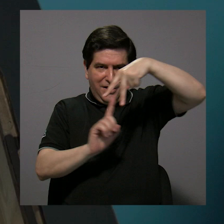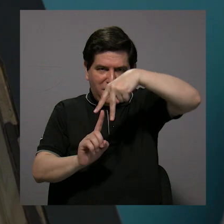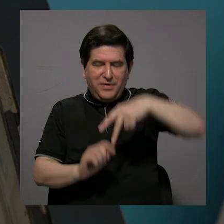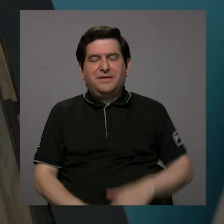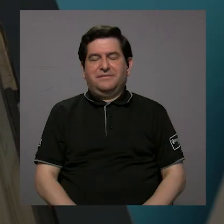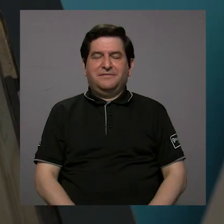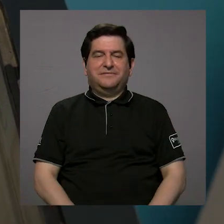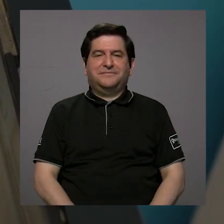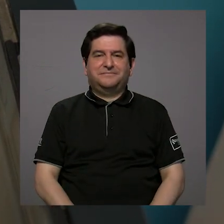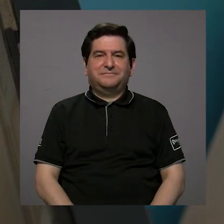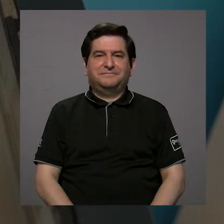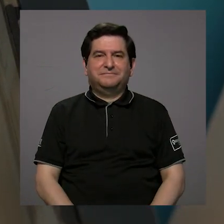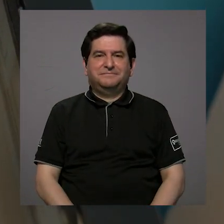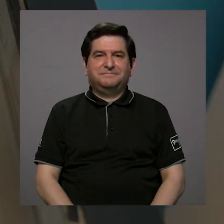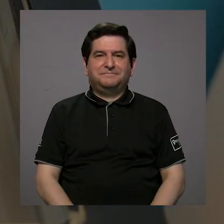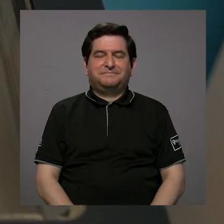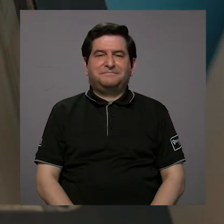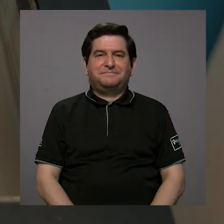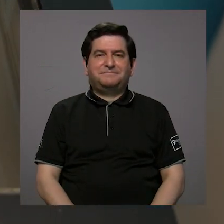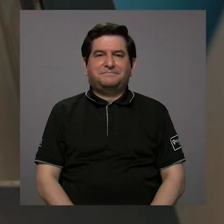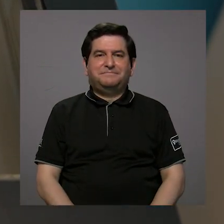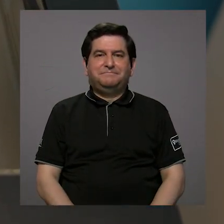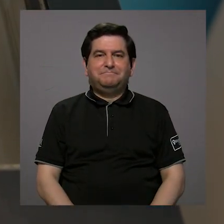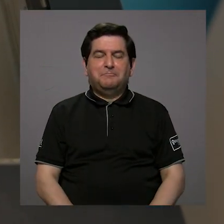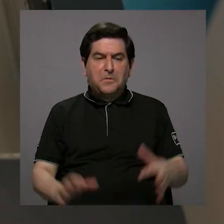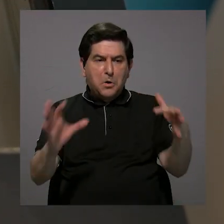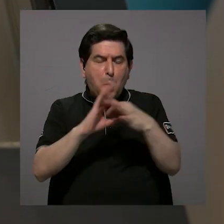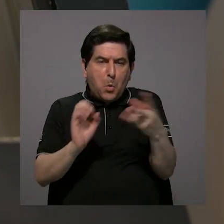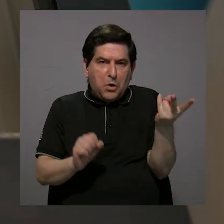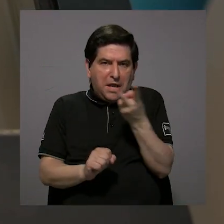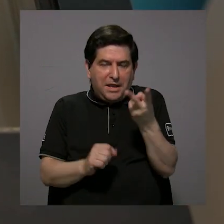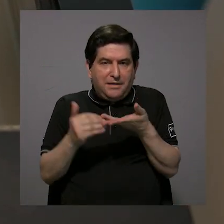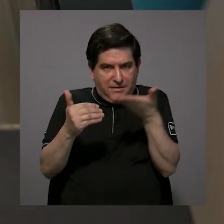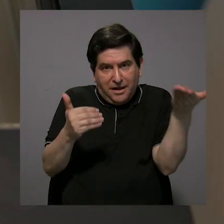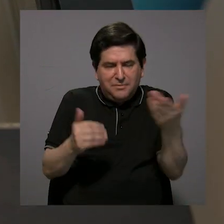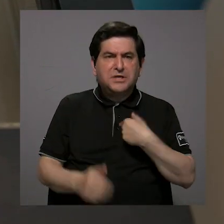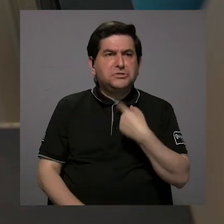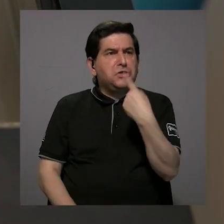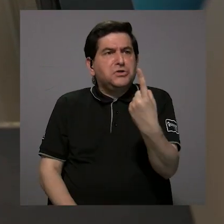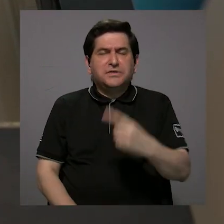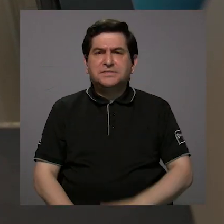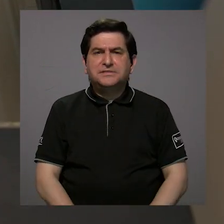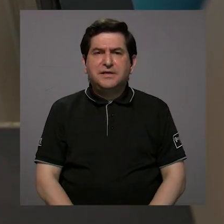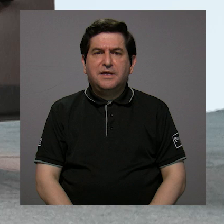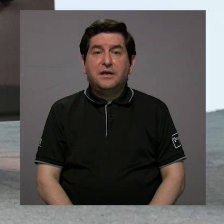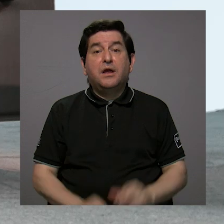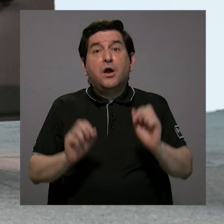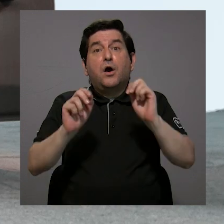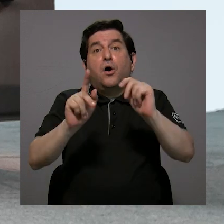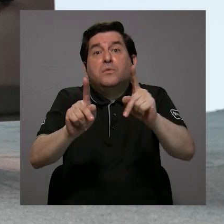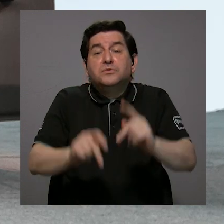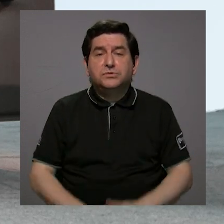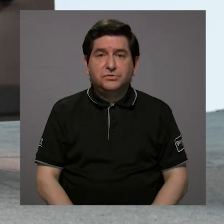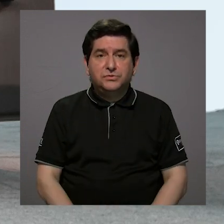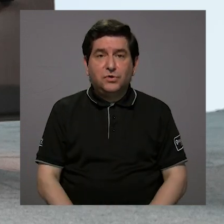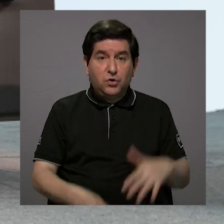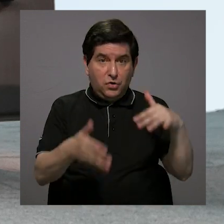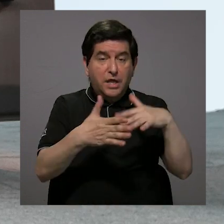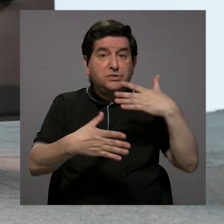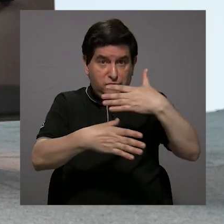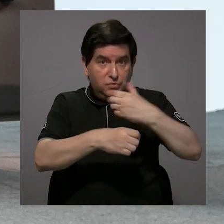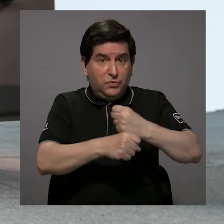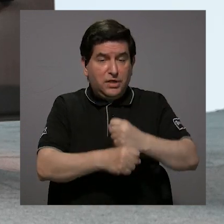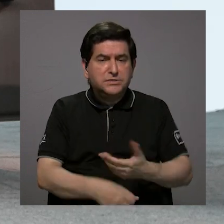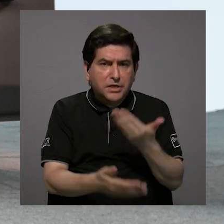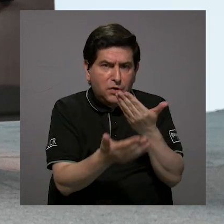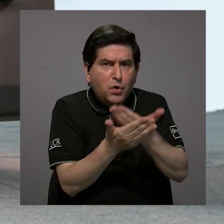Productores de Leche Dos Pinos. Entonces, atamos las dos cosas y yo dije, bueno, una posibilidad sería que hagamos este